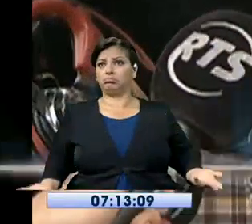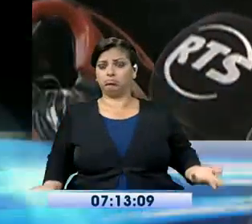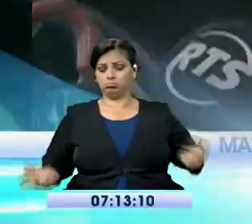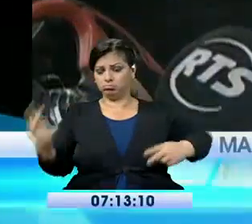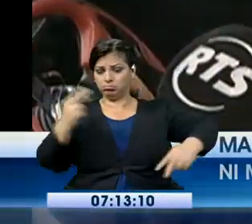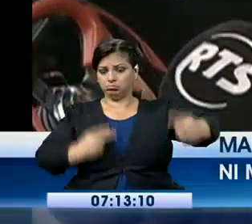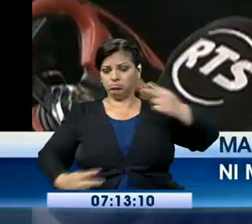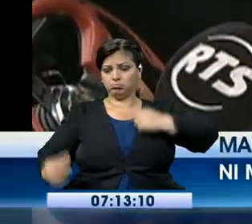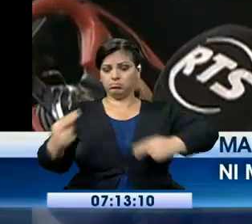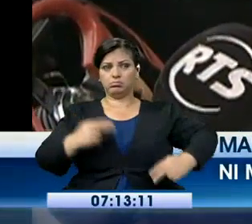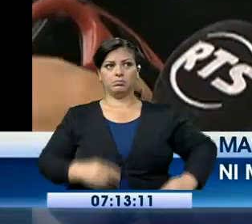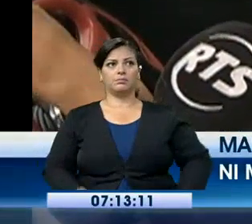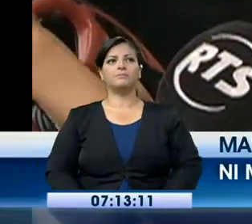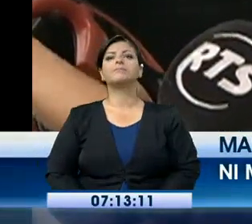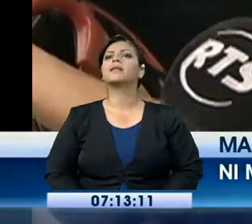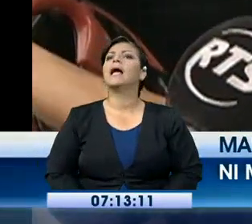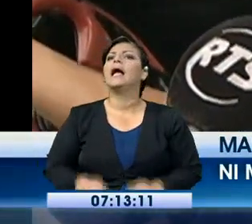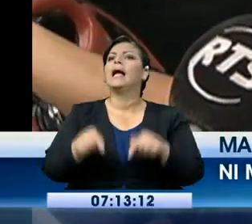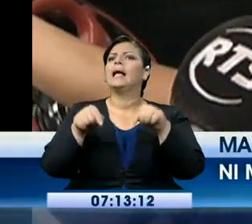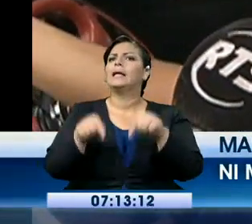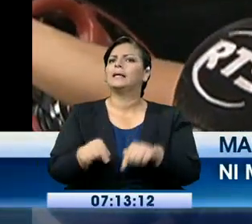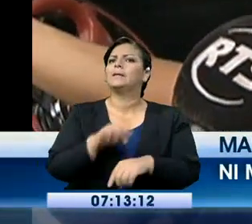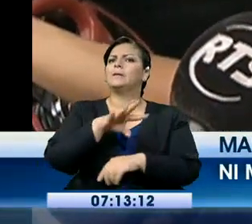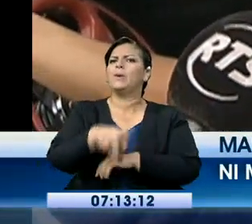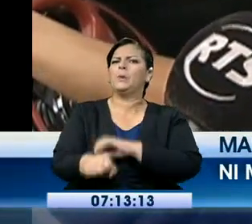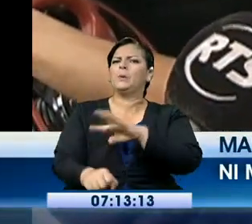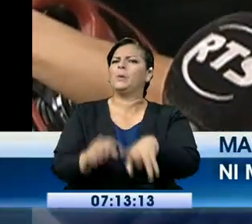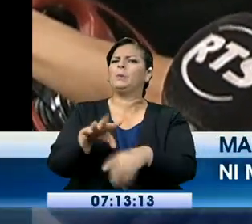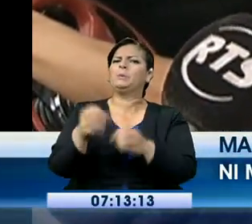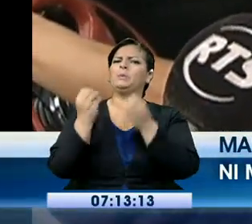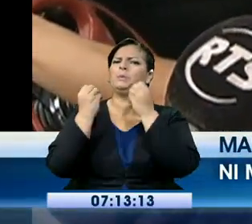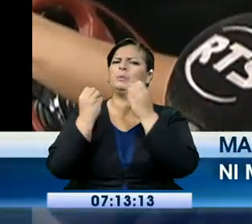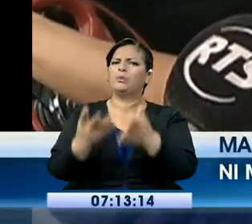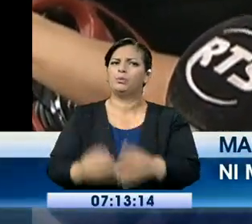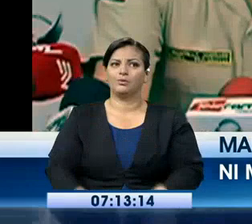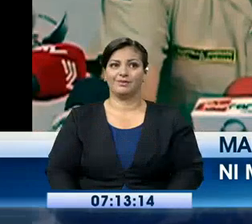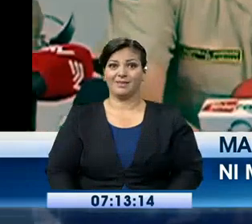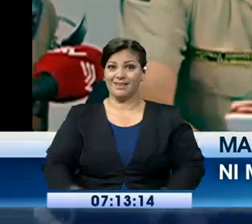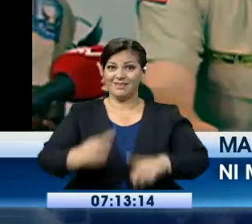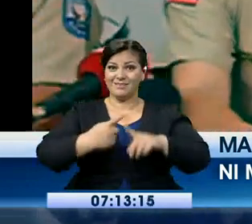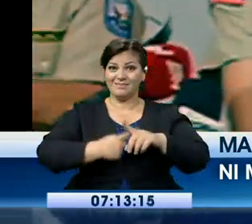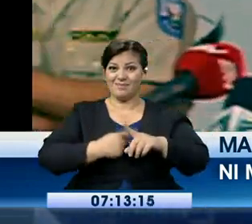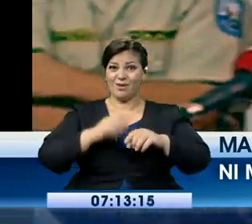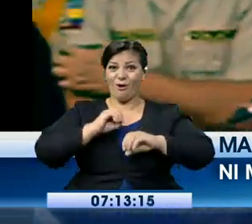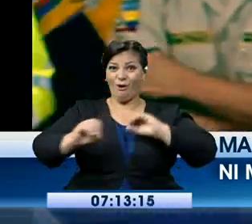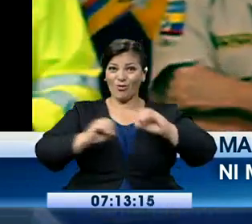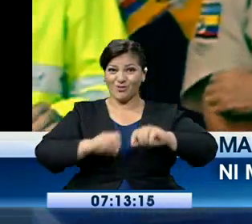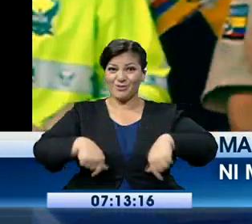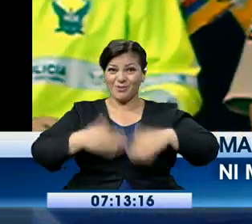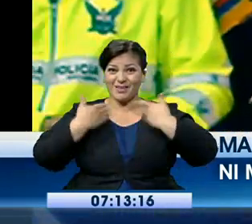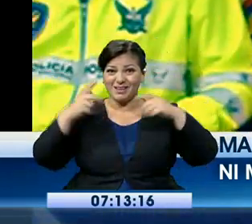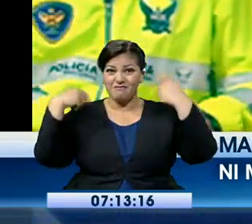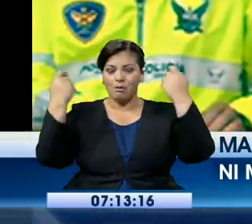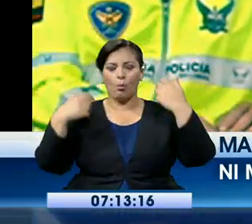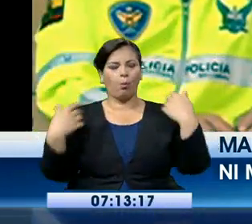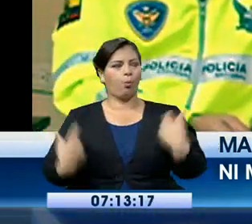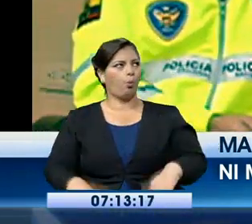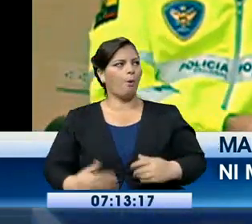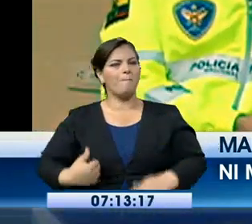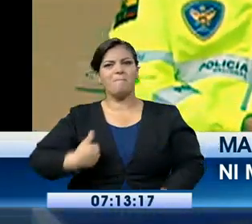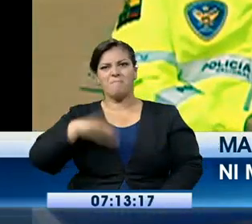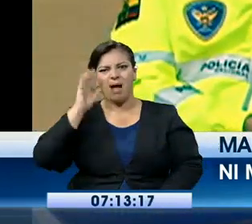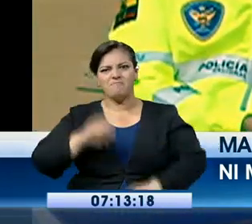ahora, esto es diciembre que pasa esto aquí. Peor ahora que ha sido las fiestas de octubre. Este miércoles el comandante general de la